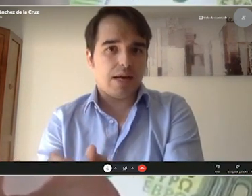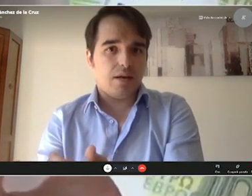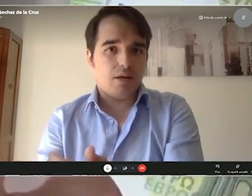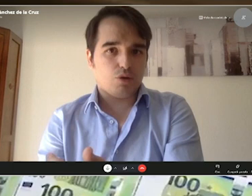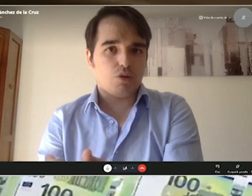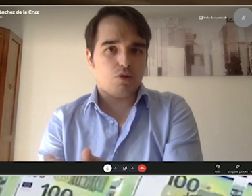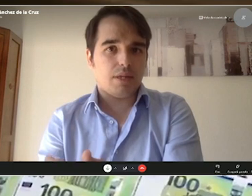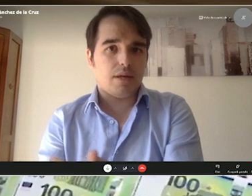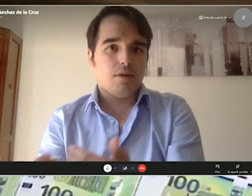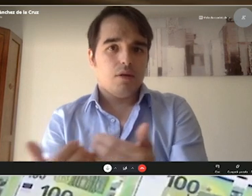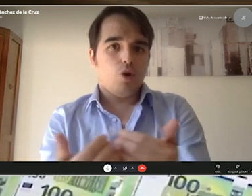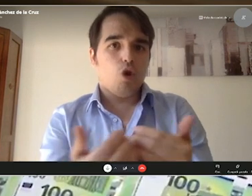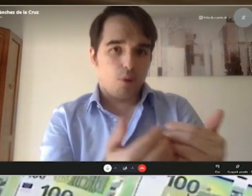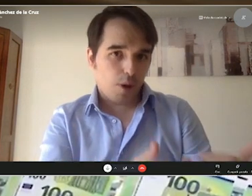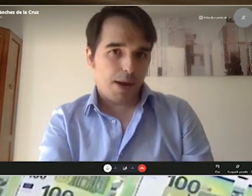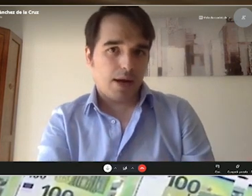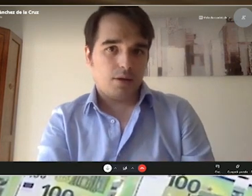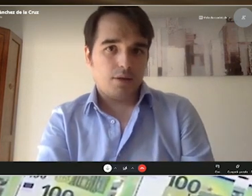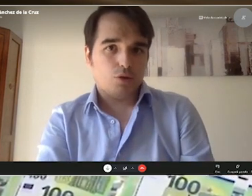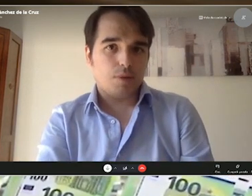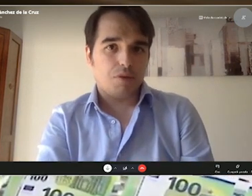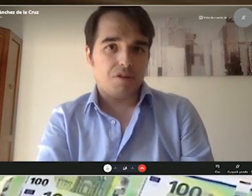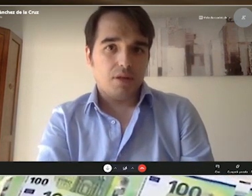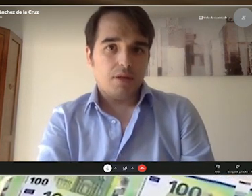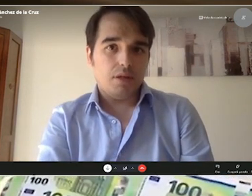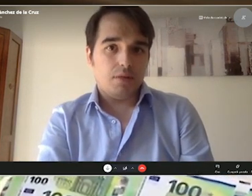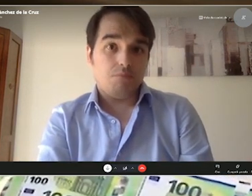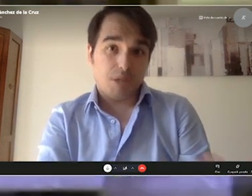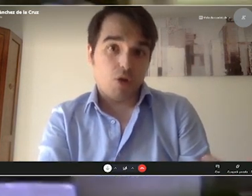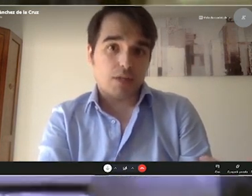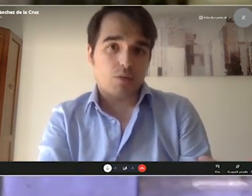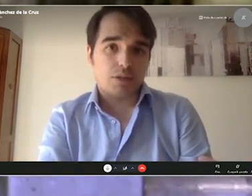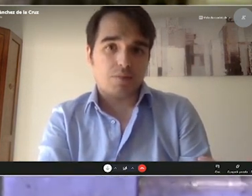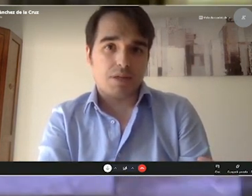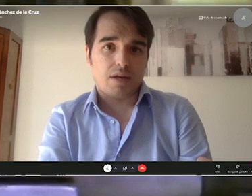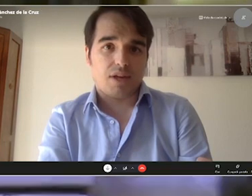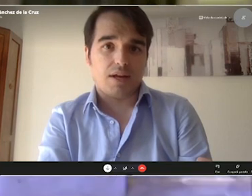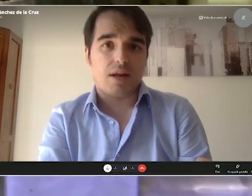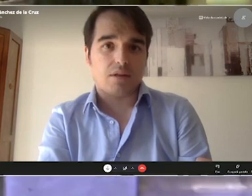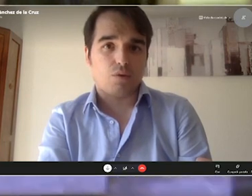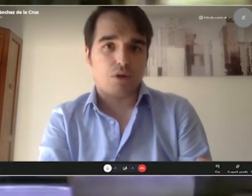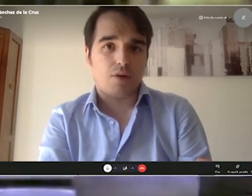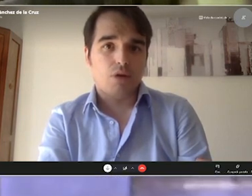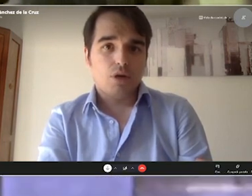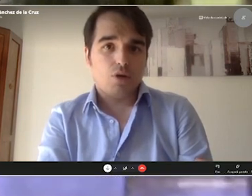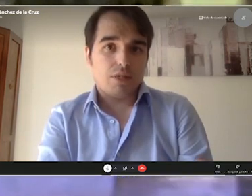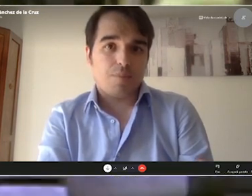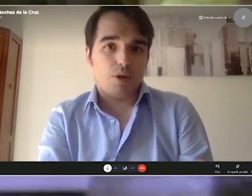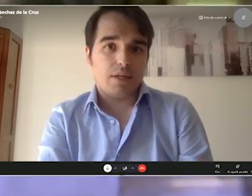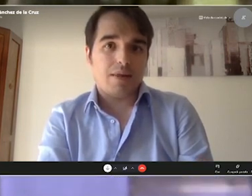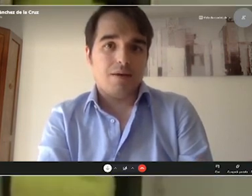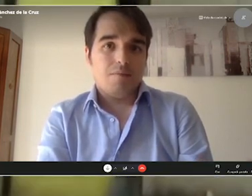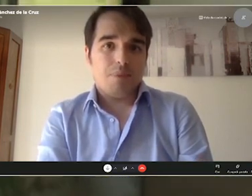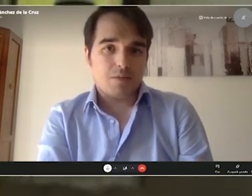saqueo fiscal en los años 90, lo volvió a pagar en 2011 y creo que las encuestas empiezan a reflejar el hartazgo ciudadano con